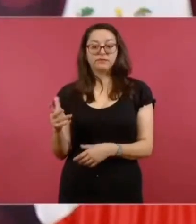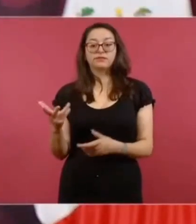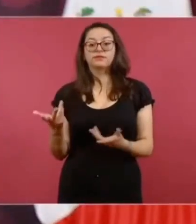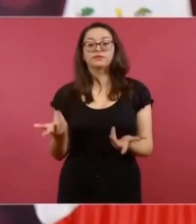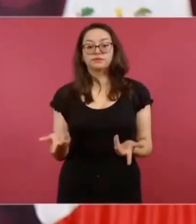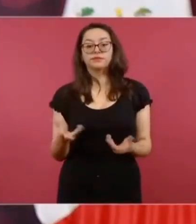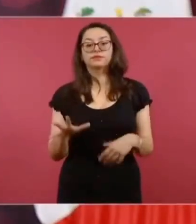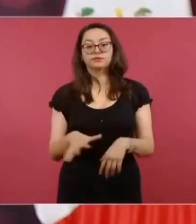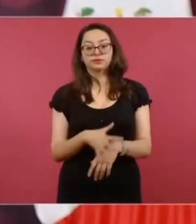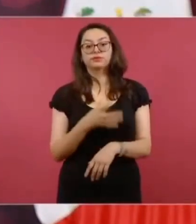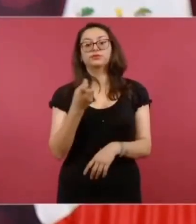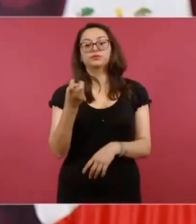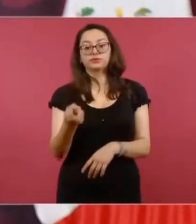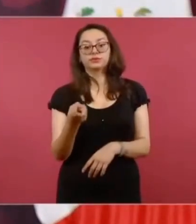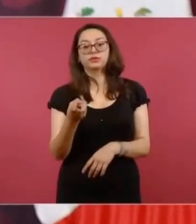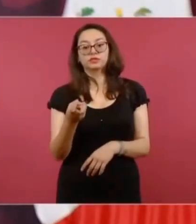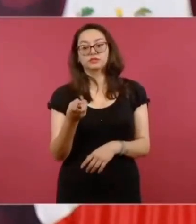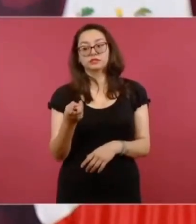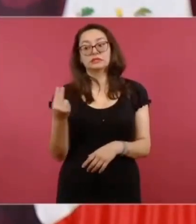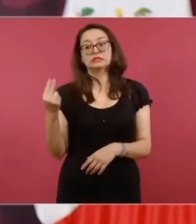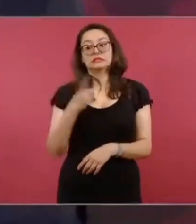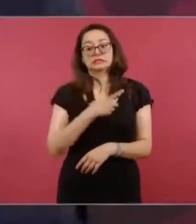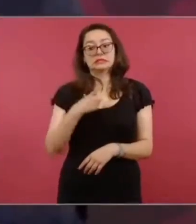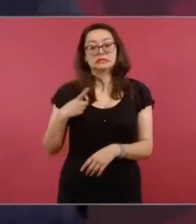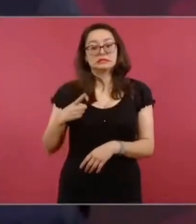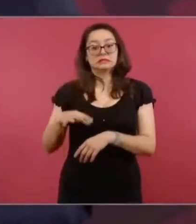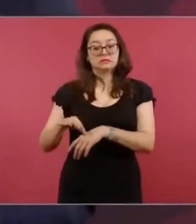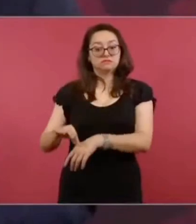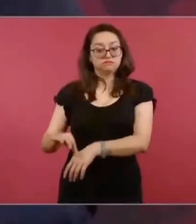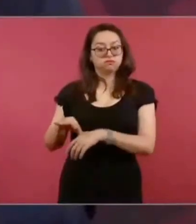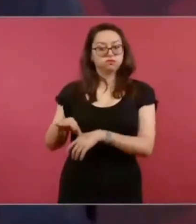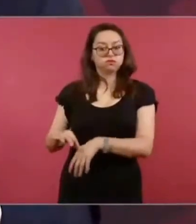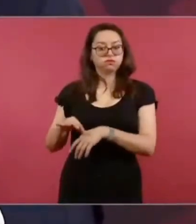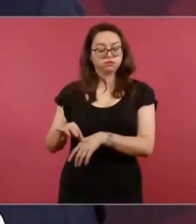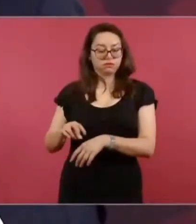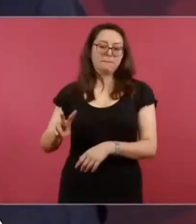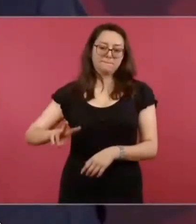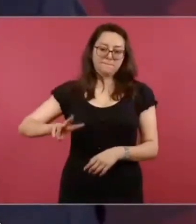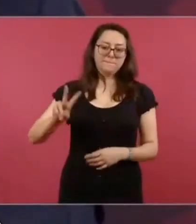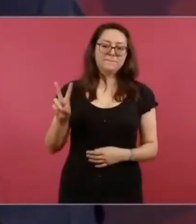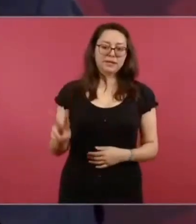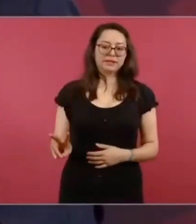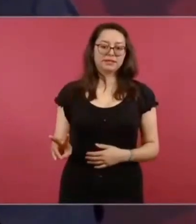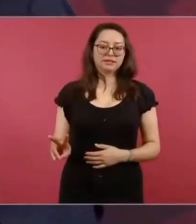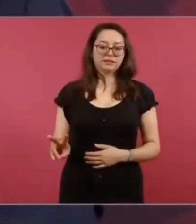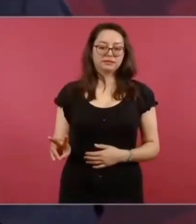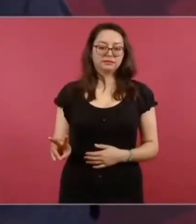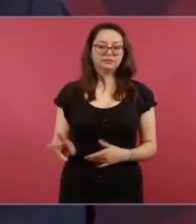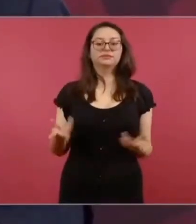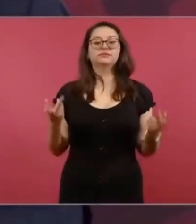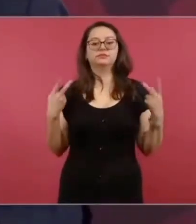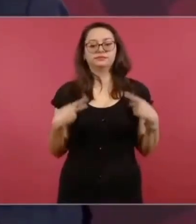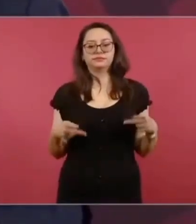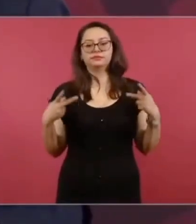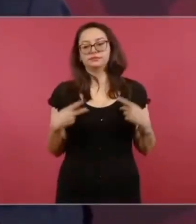es muy importante que haya una auténtica democracia y la gente lo sabe.